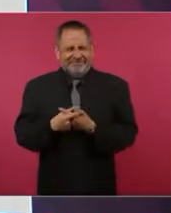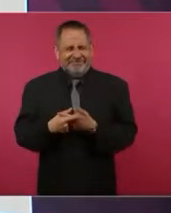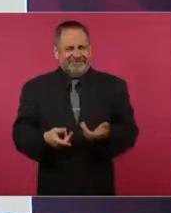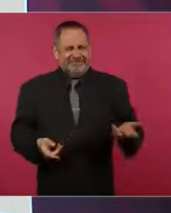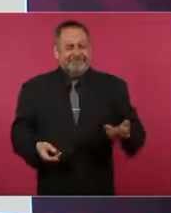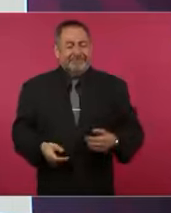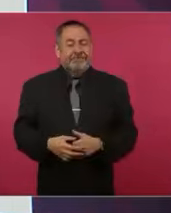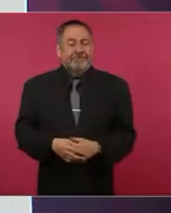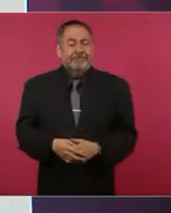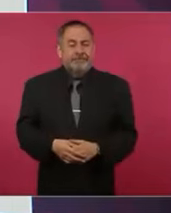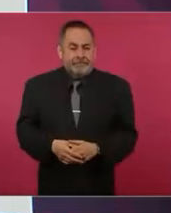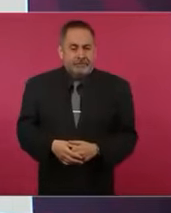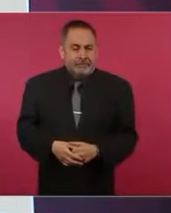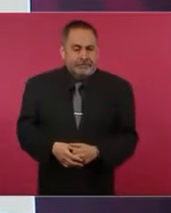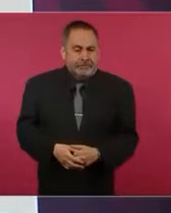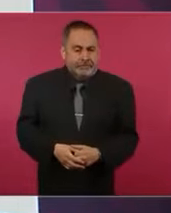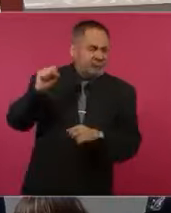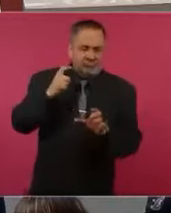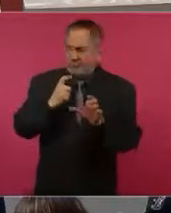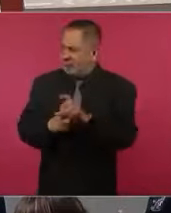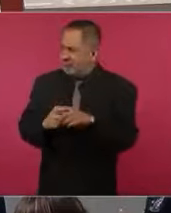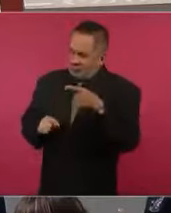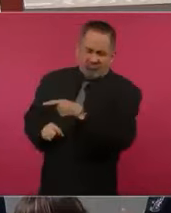Y pues son comunistas.